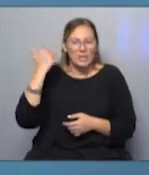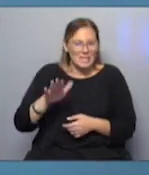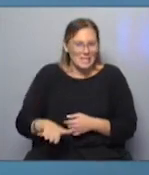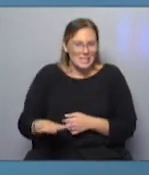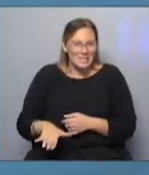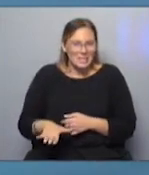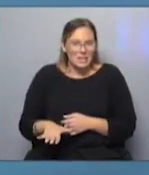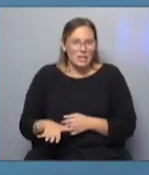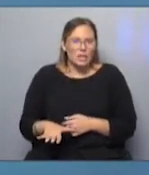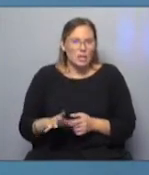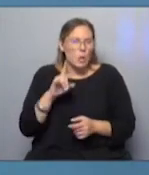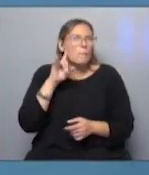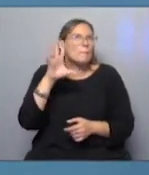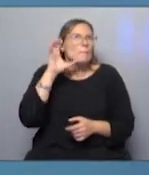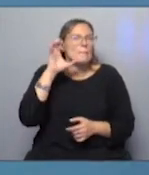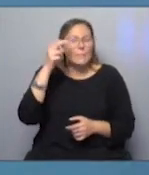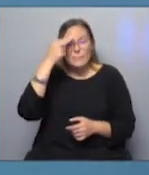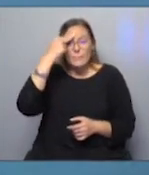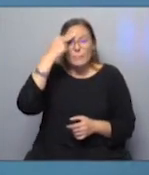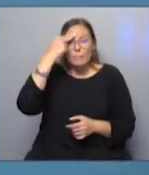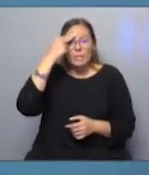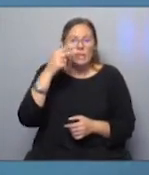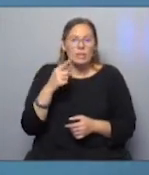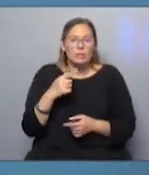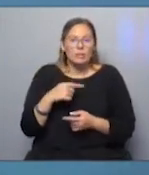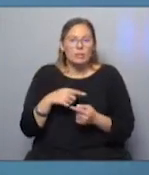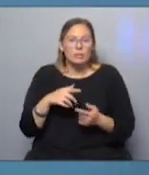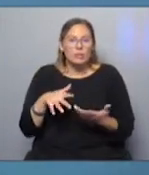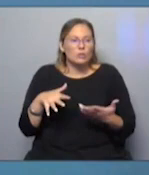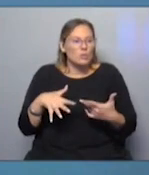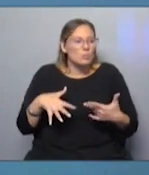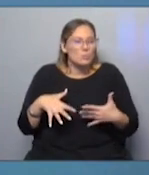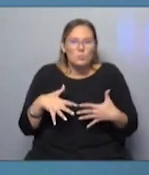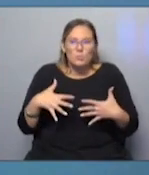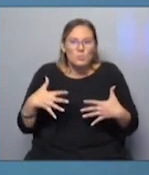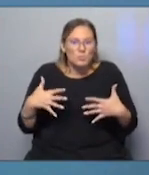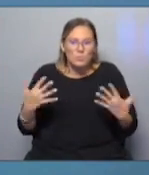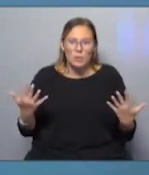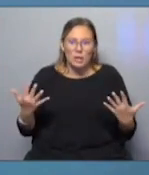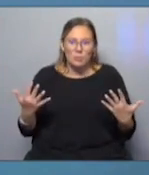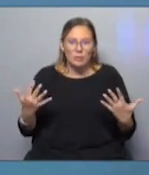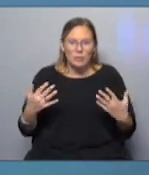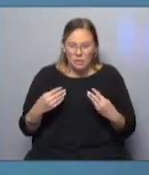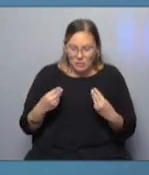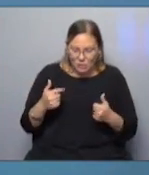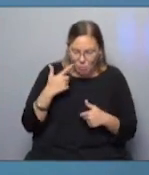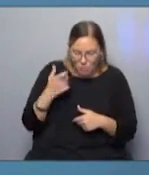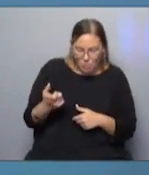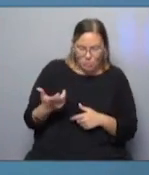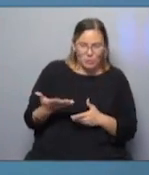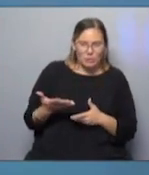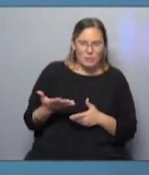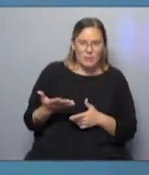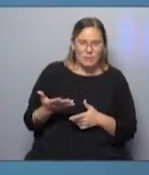yo la tengo muy grabada entonces ante cualquier cosa que lo siento lo presiento